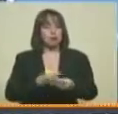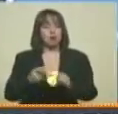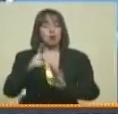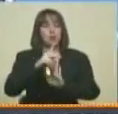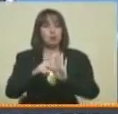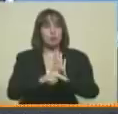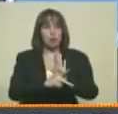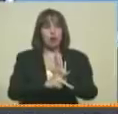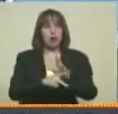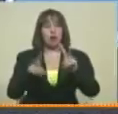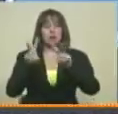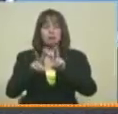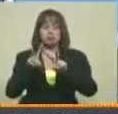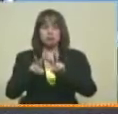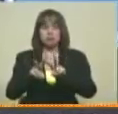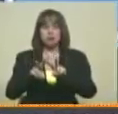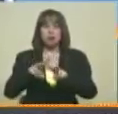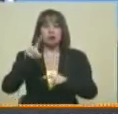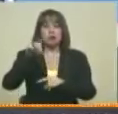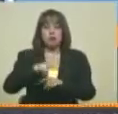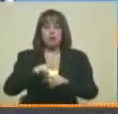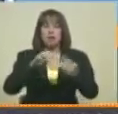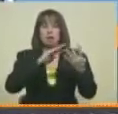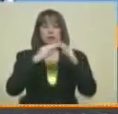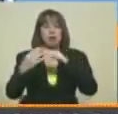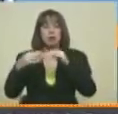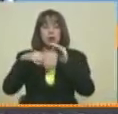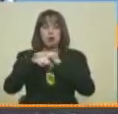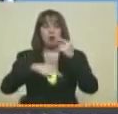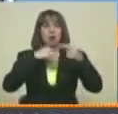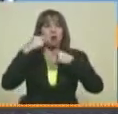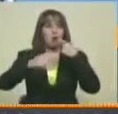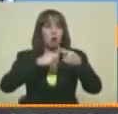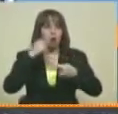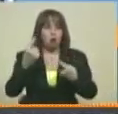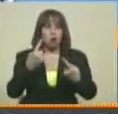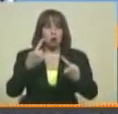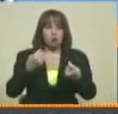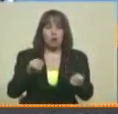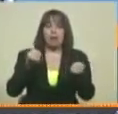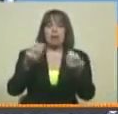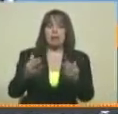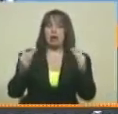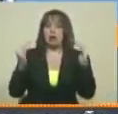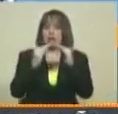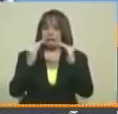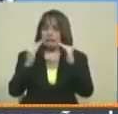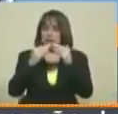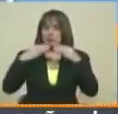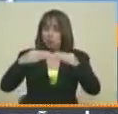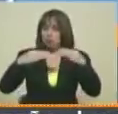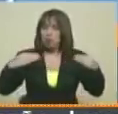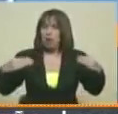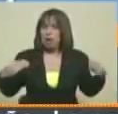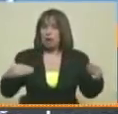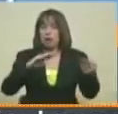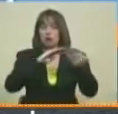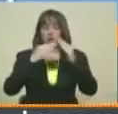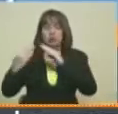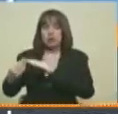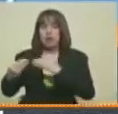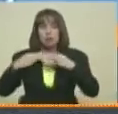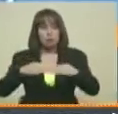la gran misión Barrio Nuevo, Barrio Tricolor, para consolidar el hogar popular, consolidar las comunidades